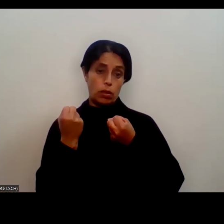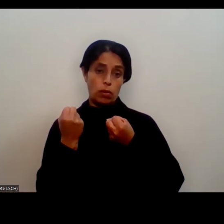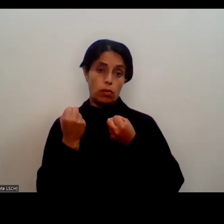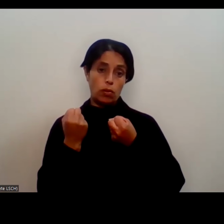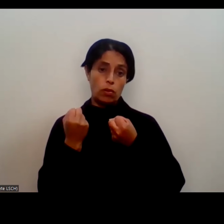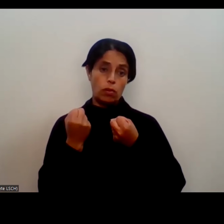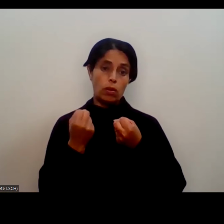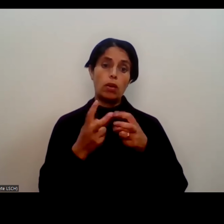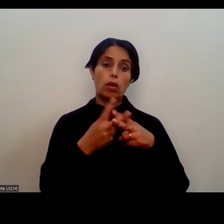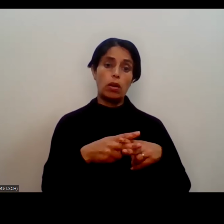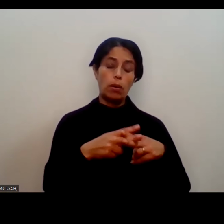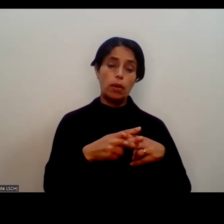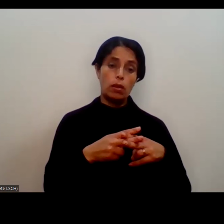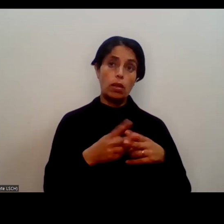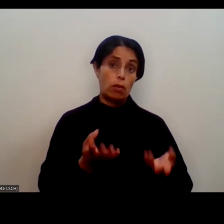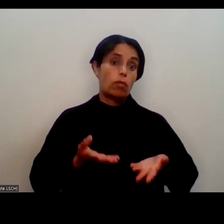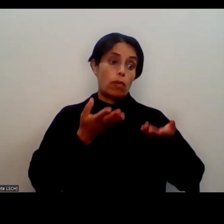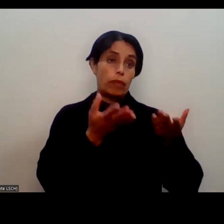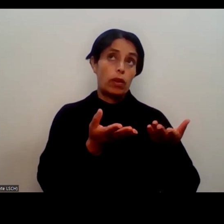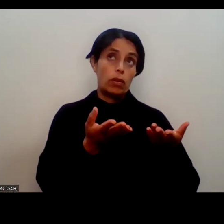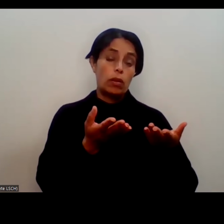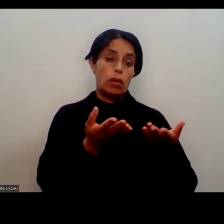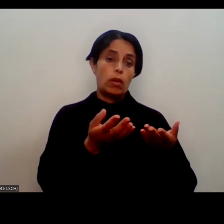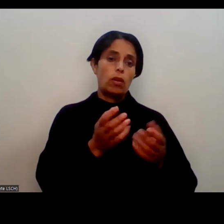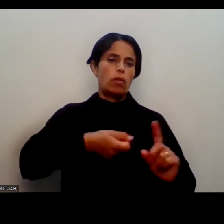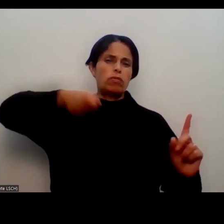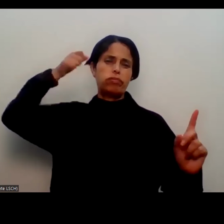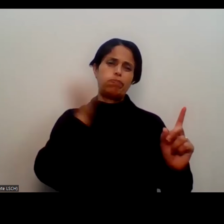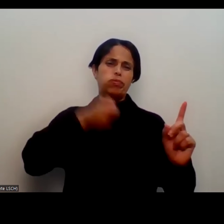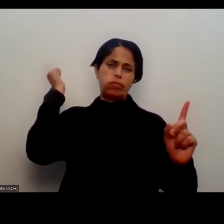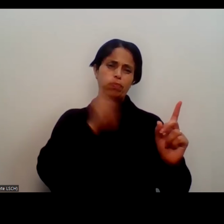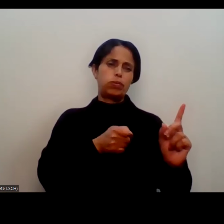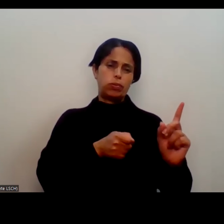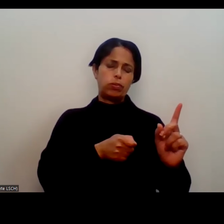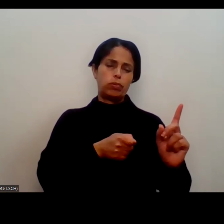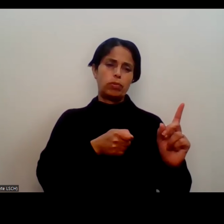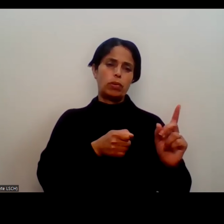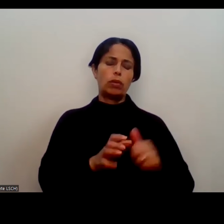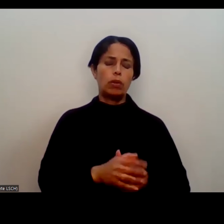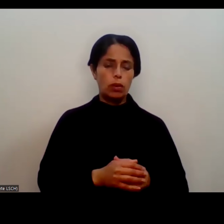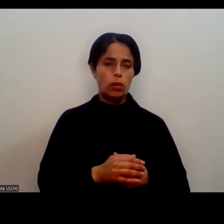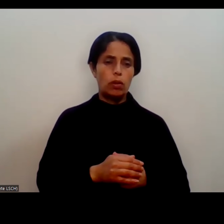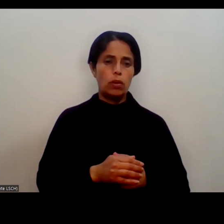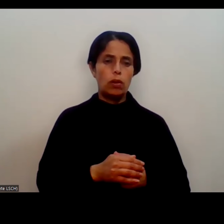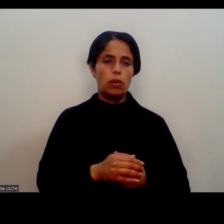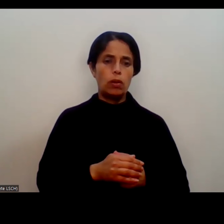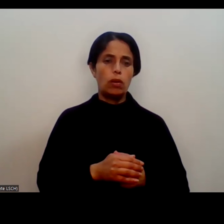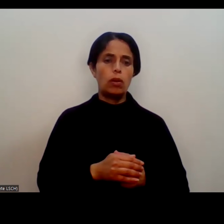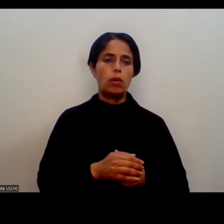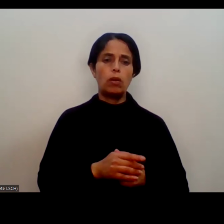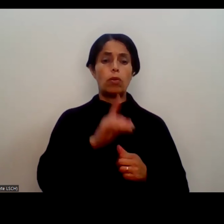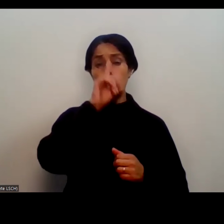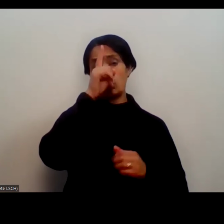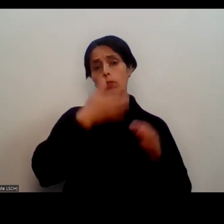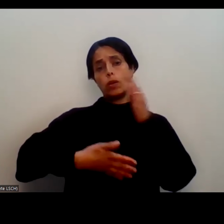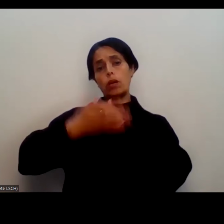los elementos de la ofrenda, les dieron latigazos, es decir, lo típico de la época, ¿no?